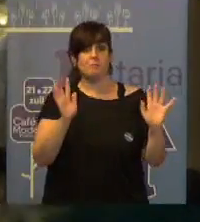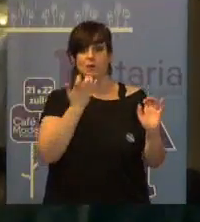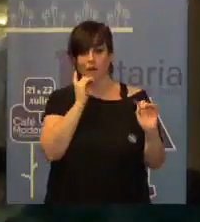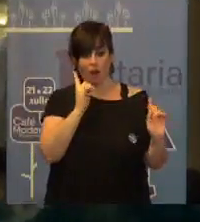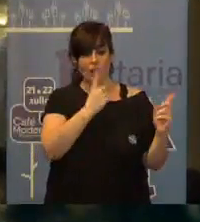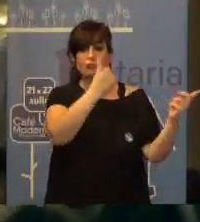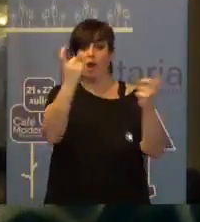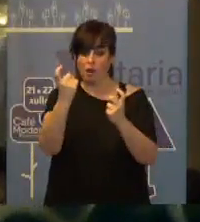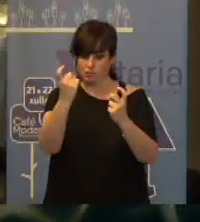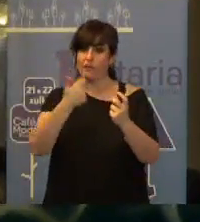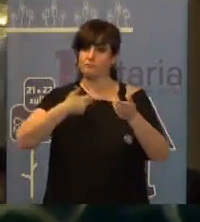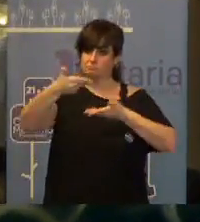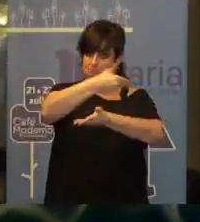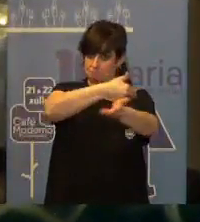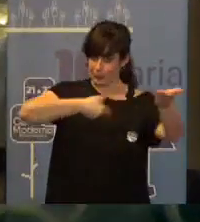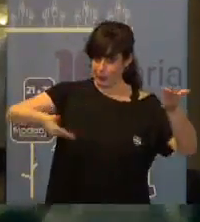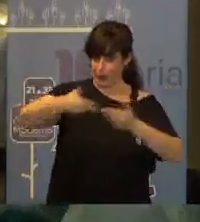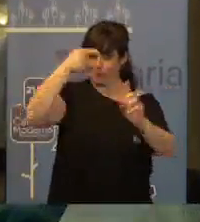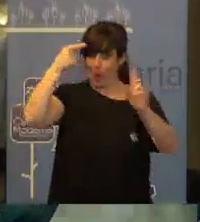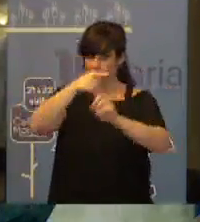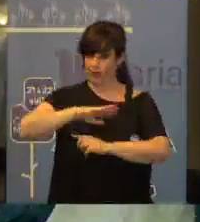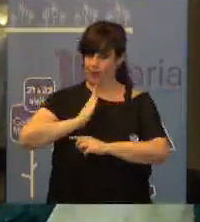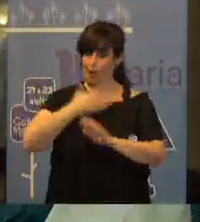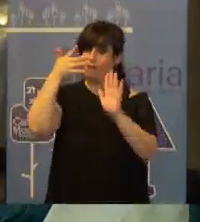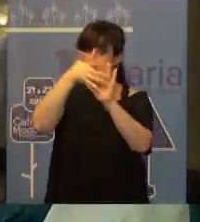estou disposta a colaborar a definir Moaña.